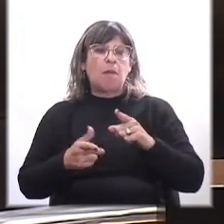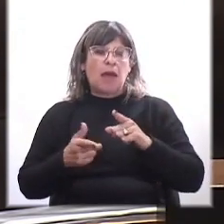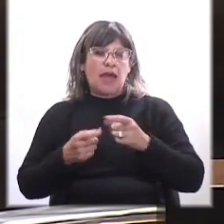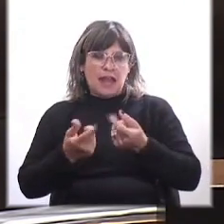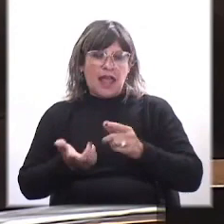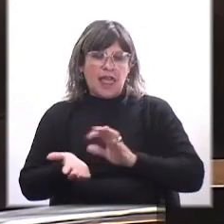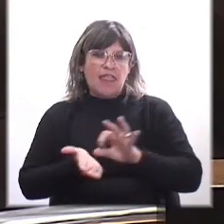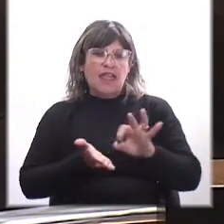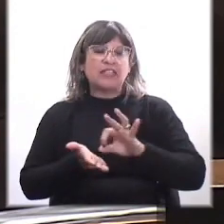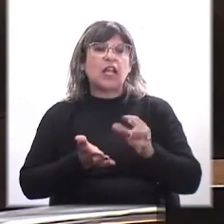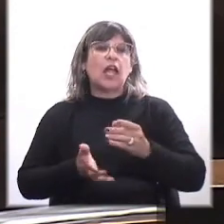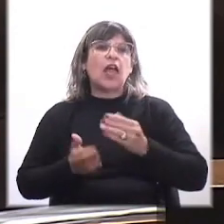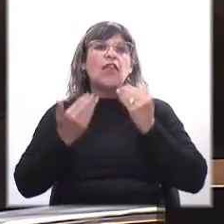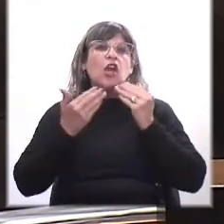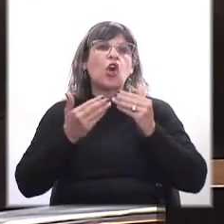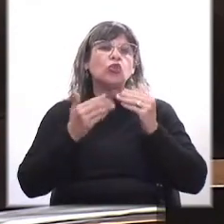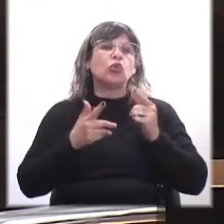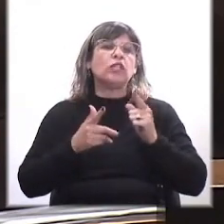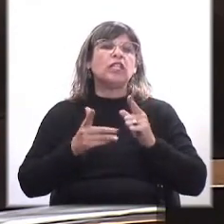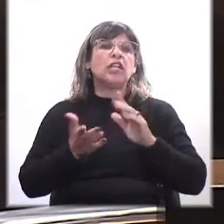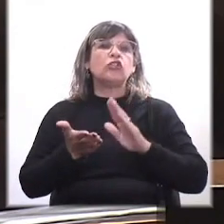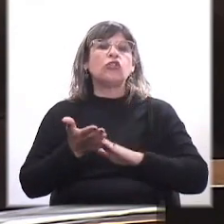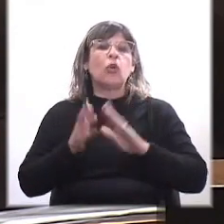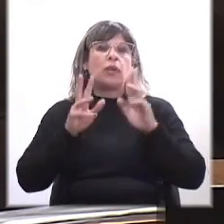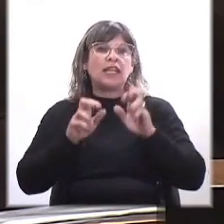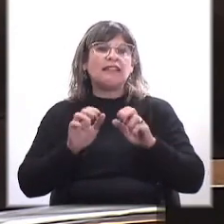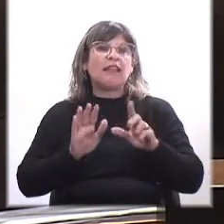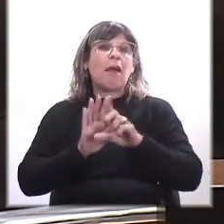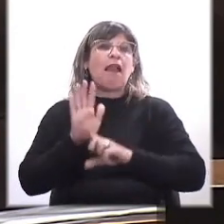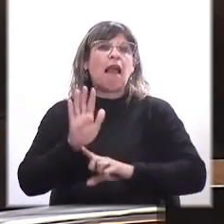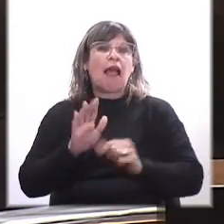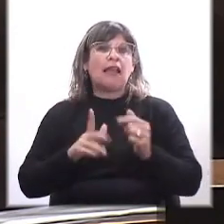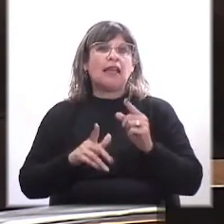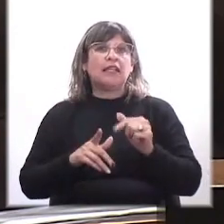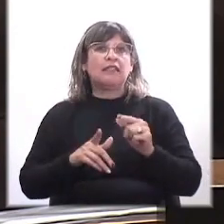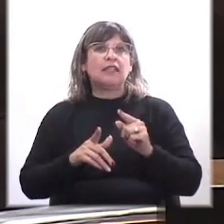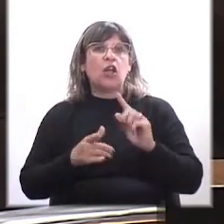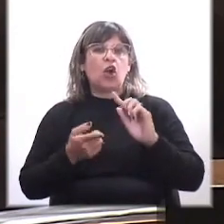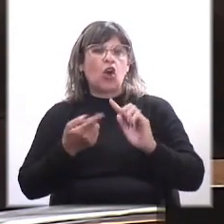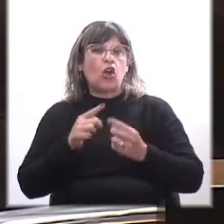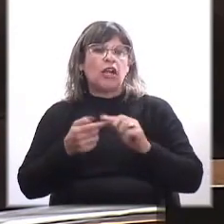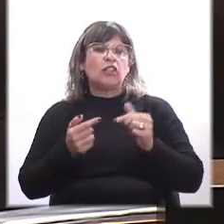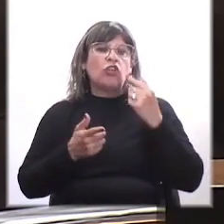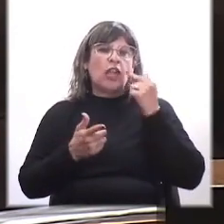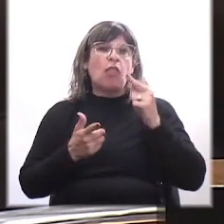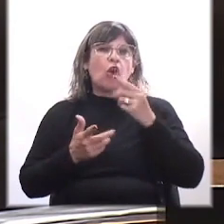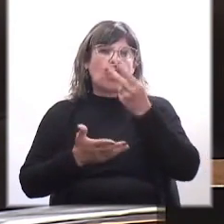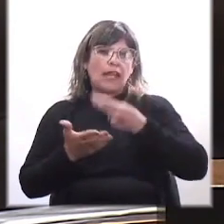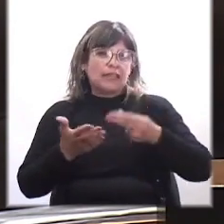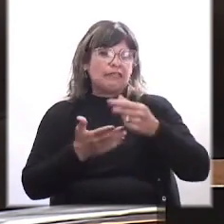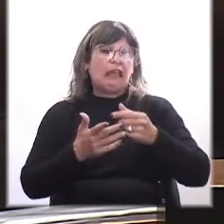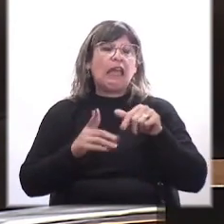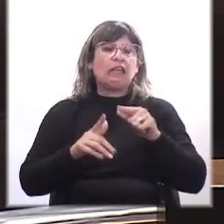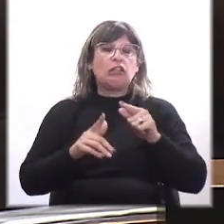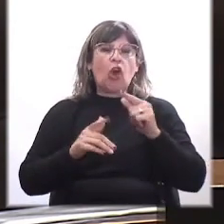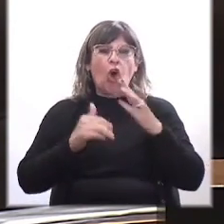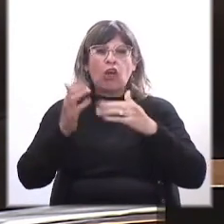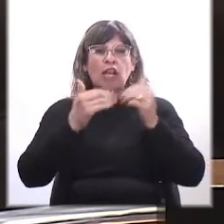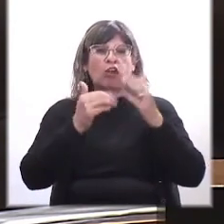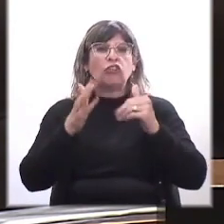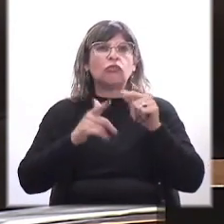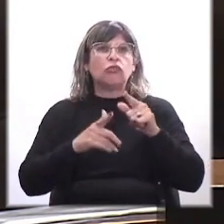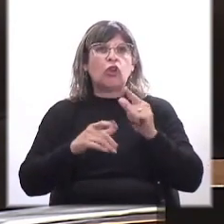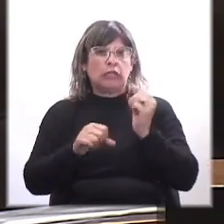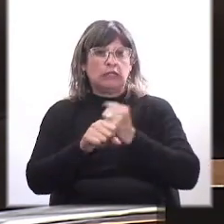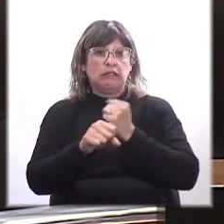servicios de consultoría en aspectos legales relacionados con el diseño, construcción y